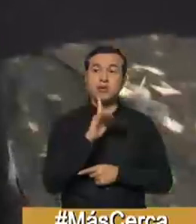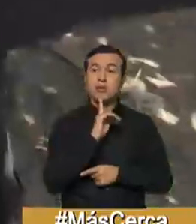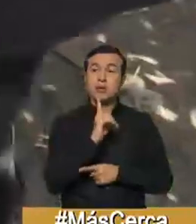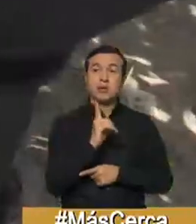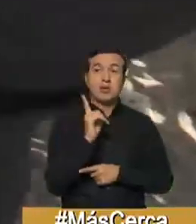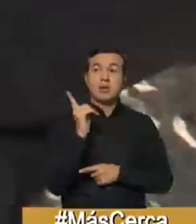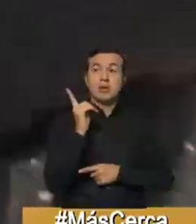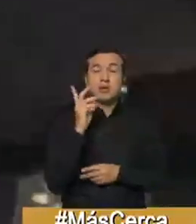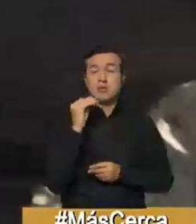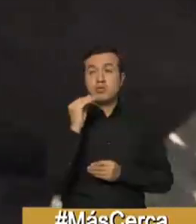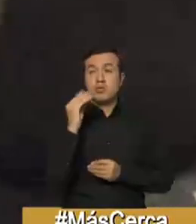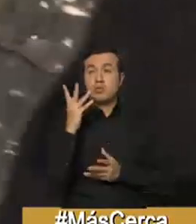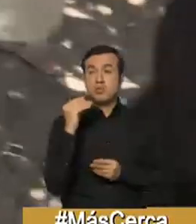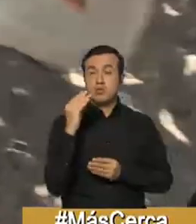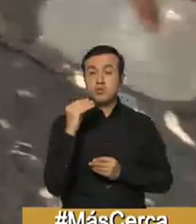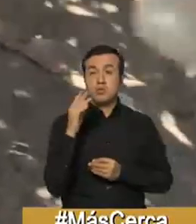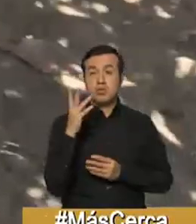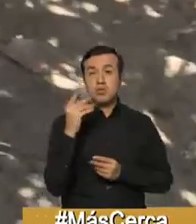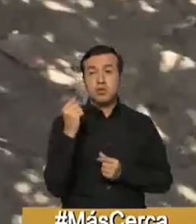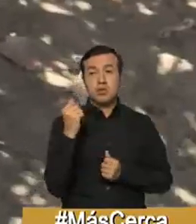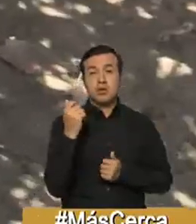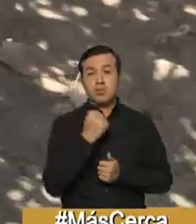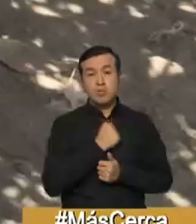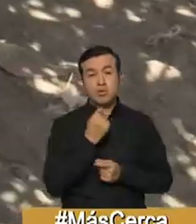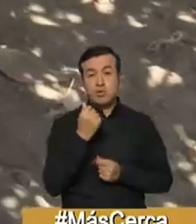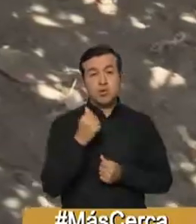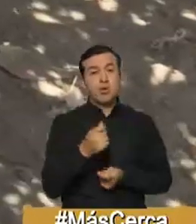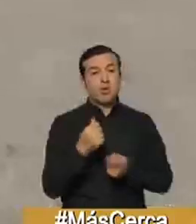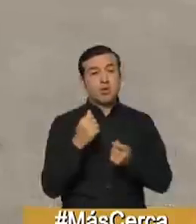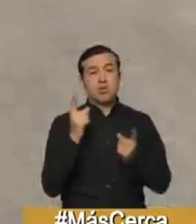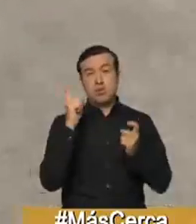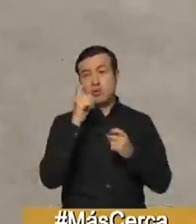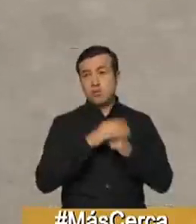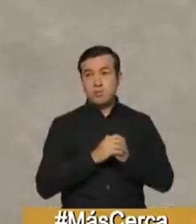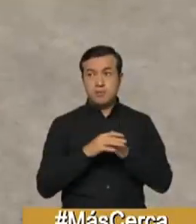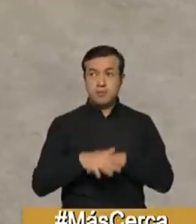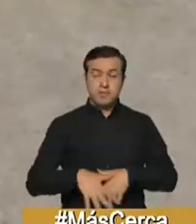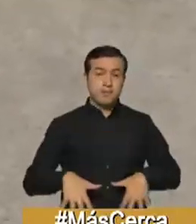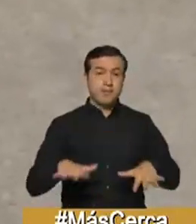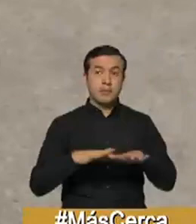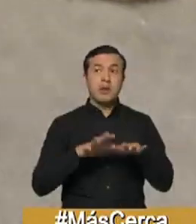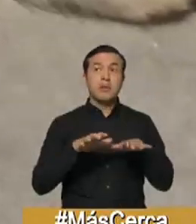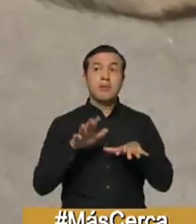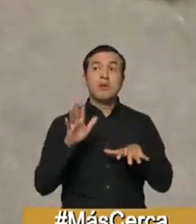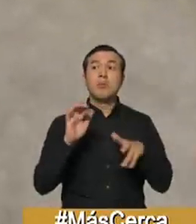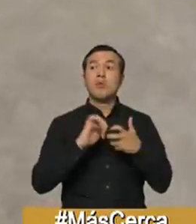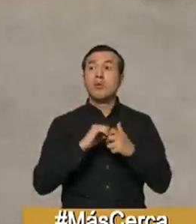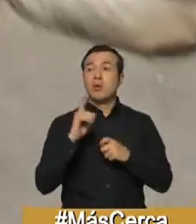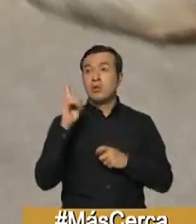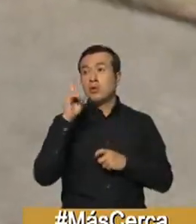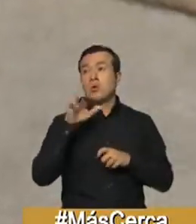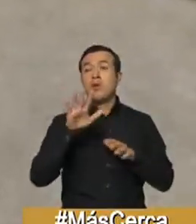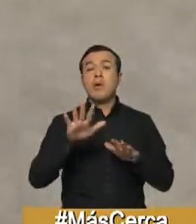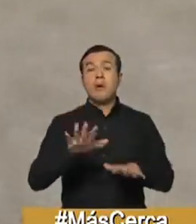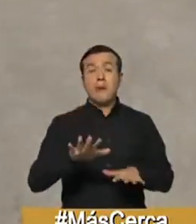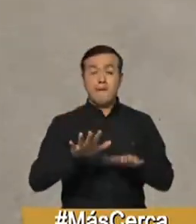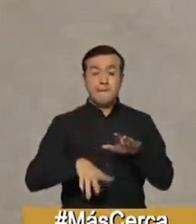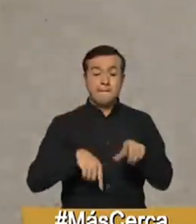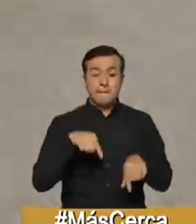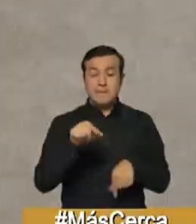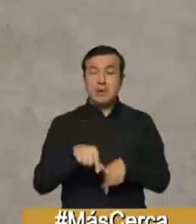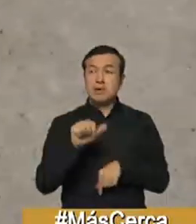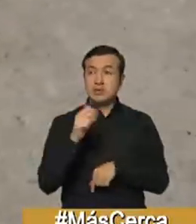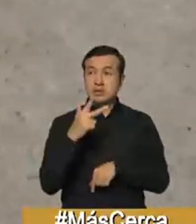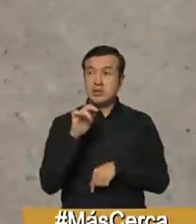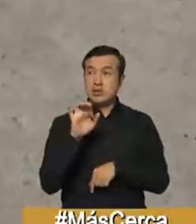que no dan abasto, ya que los recursos salen de sus propios bolsillos. En la zona, los perros tienen problemas en sus patas, incluso Chester,